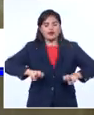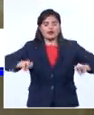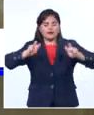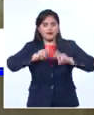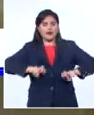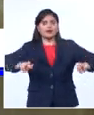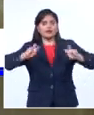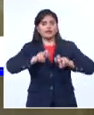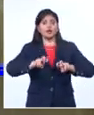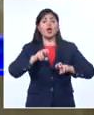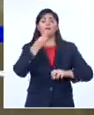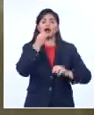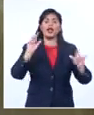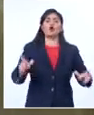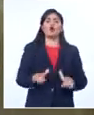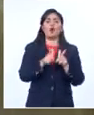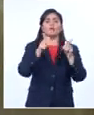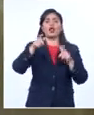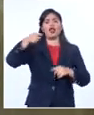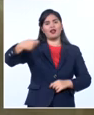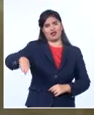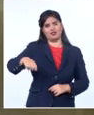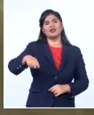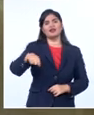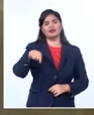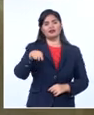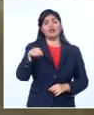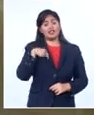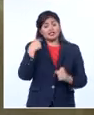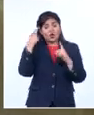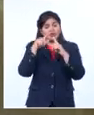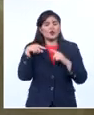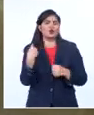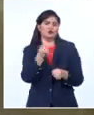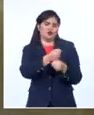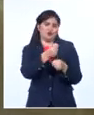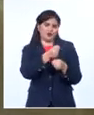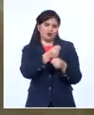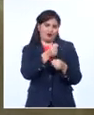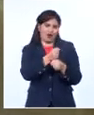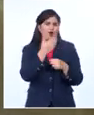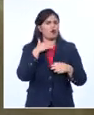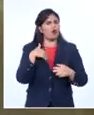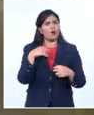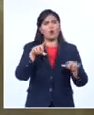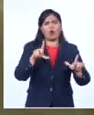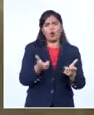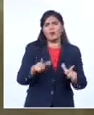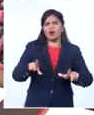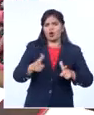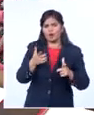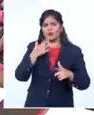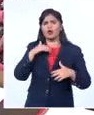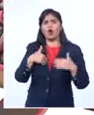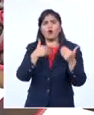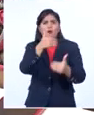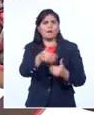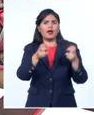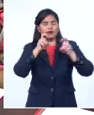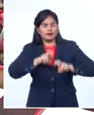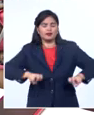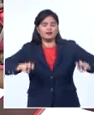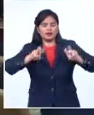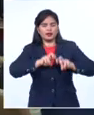el ejercicio de la acción penal y pública, o sea, es quien lleva el debate penal, la actuación de la investigación que se realiza. El impacto